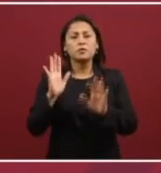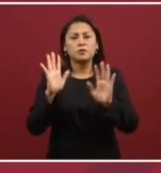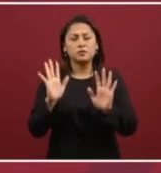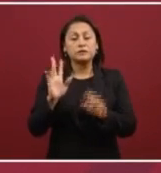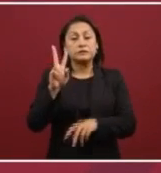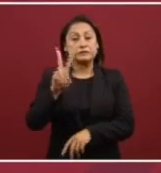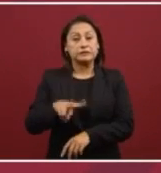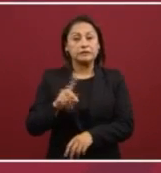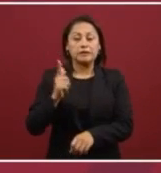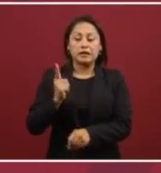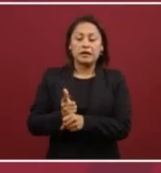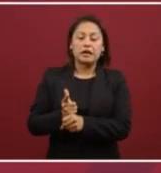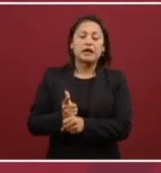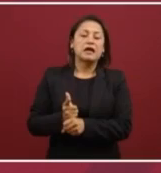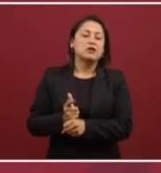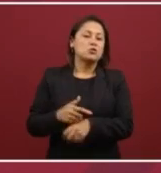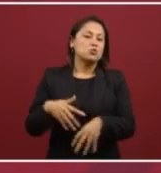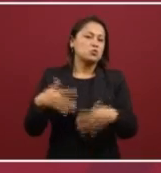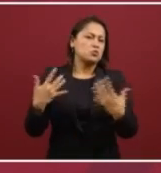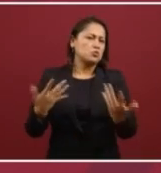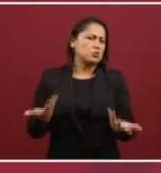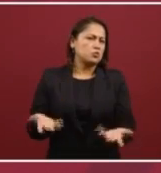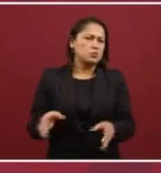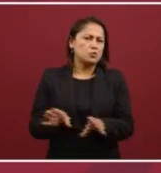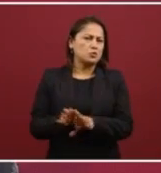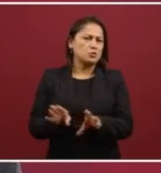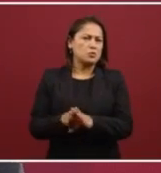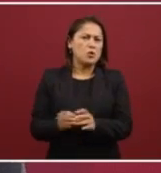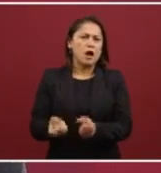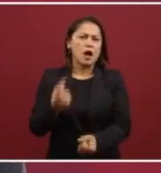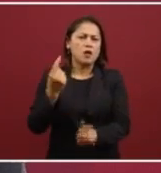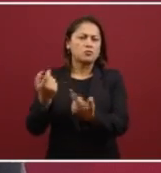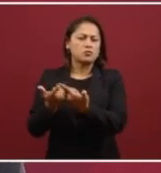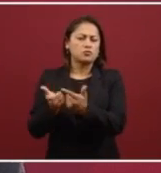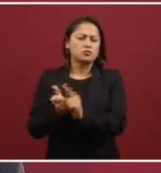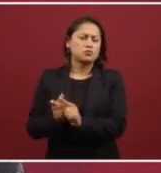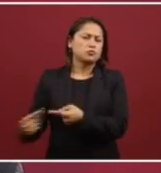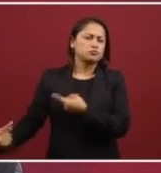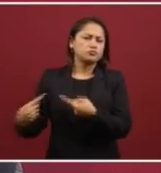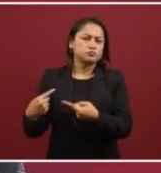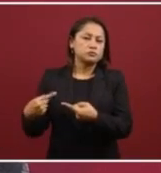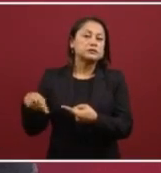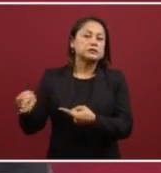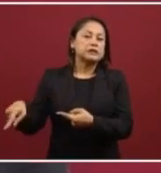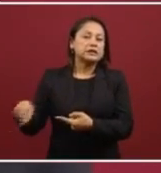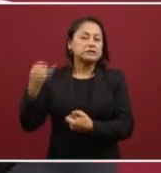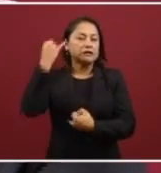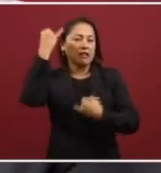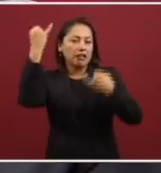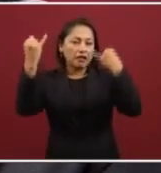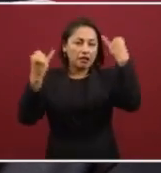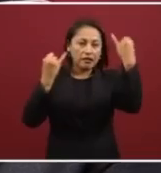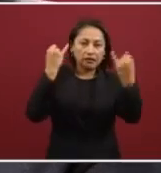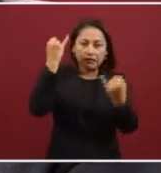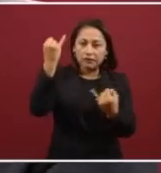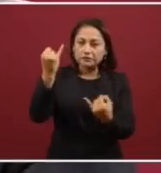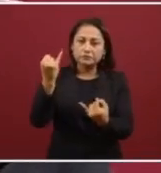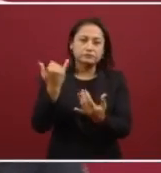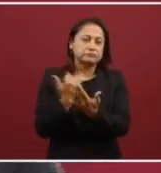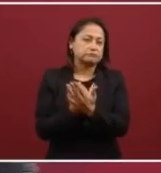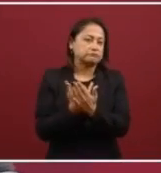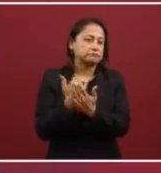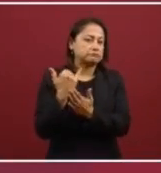cosas nuestros adversarios los d el